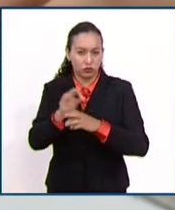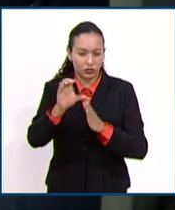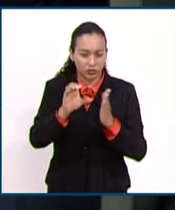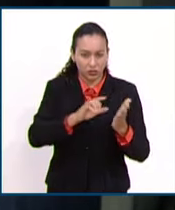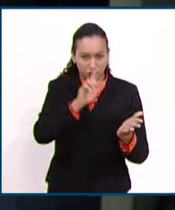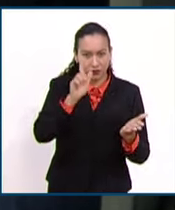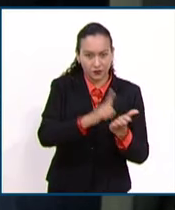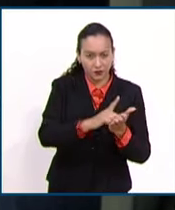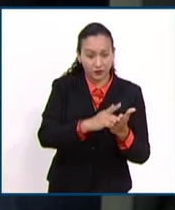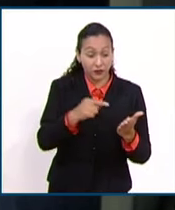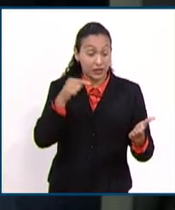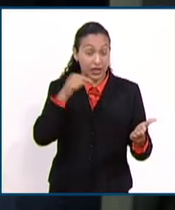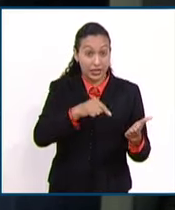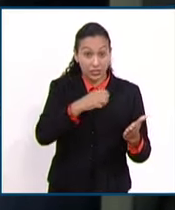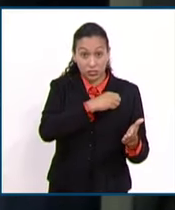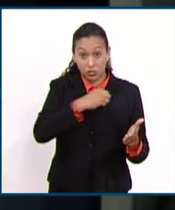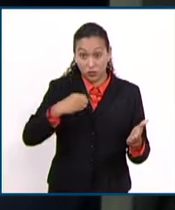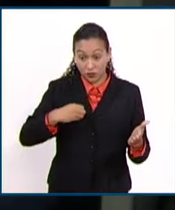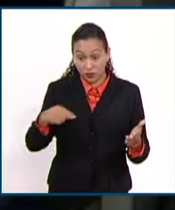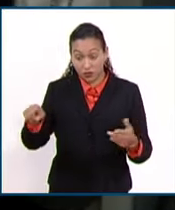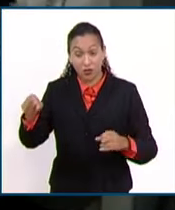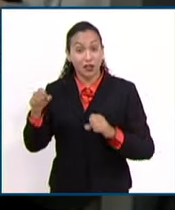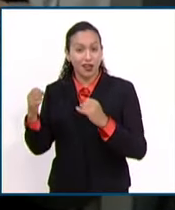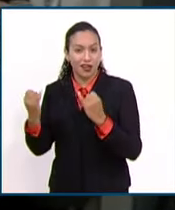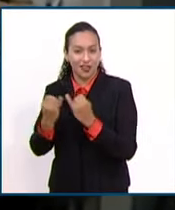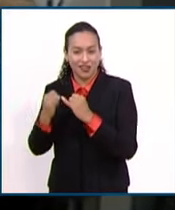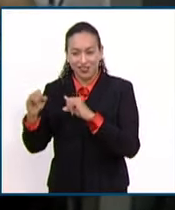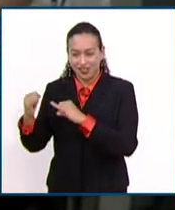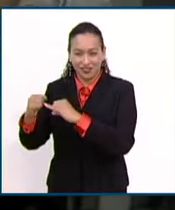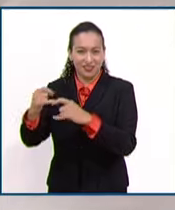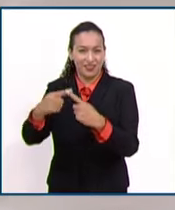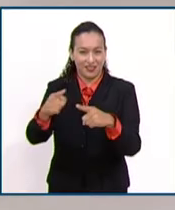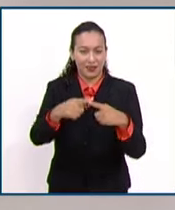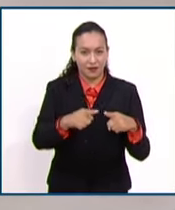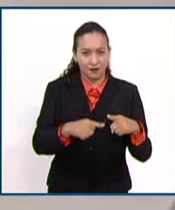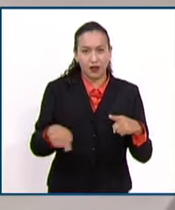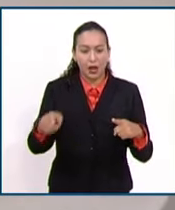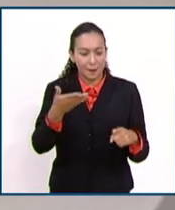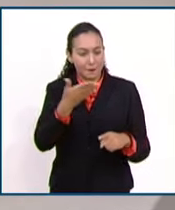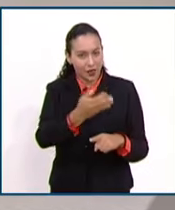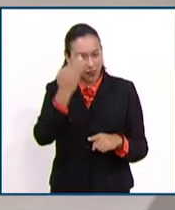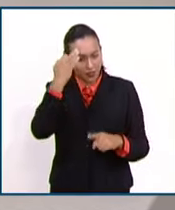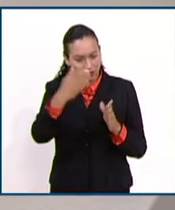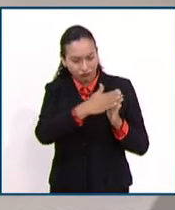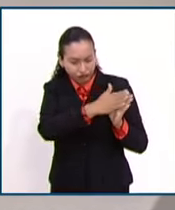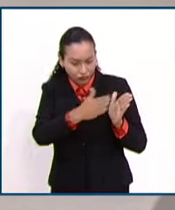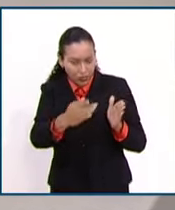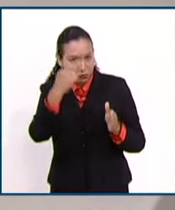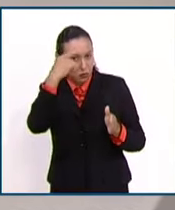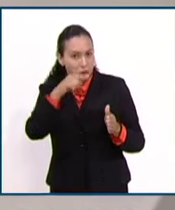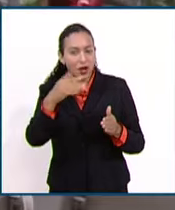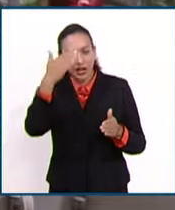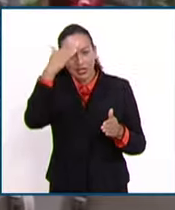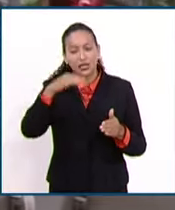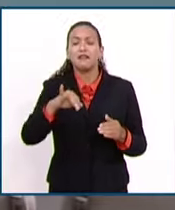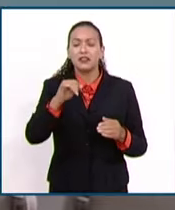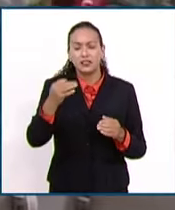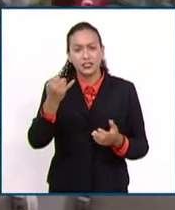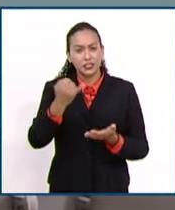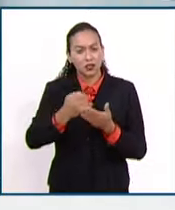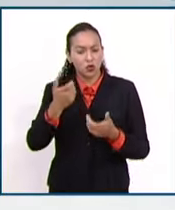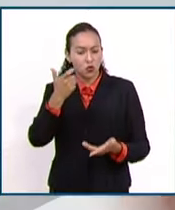constitucional, no es obligatorio que los órganos jurisdiccionales especifiquen plazos, requerimientos y apercibimientos para asegurar su cumplimiento.